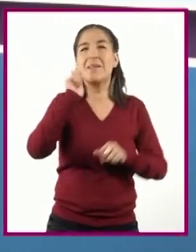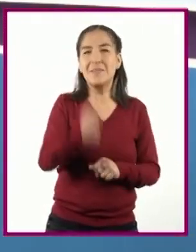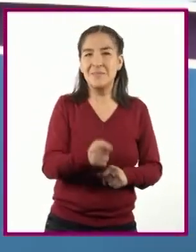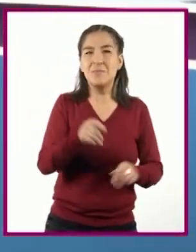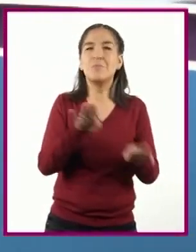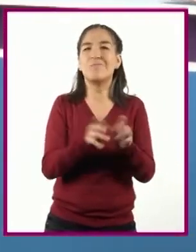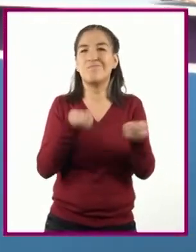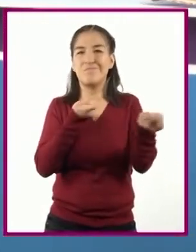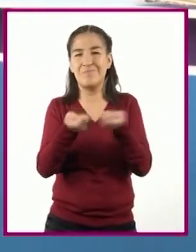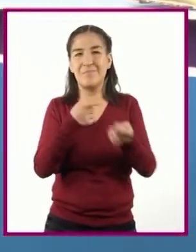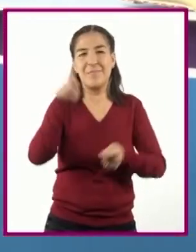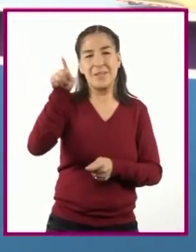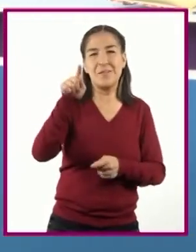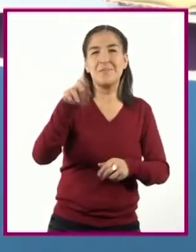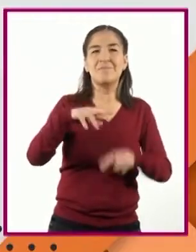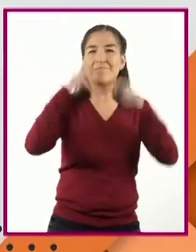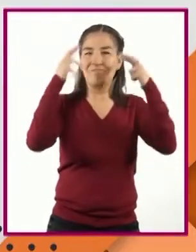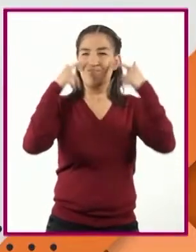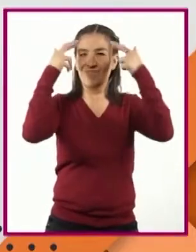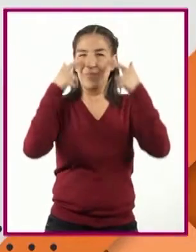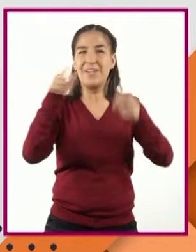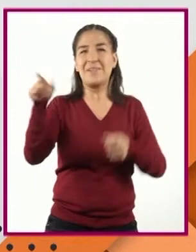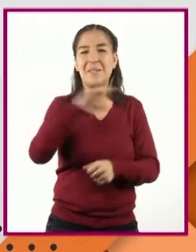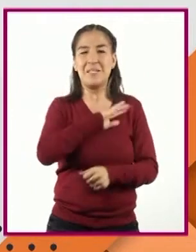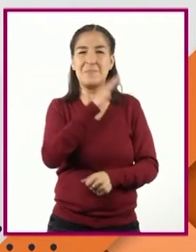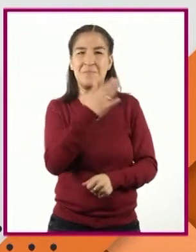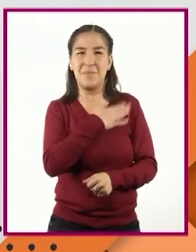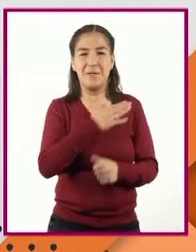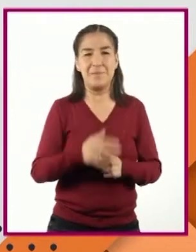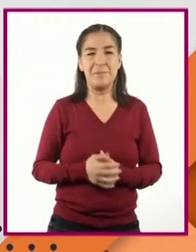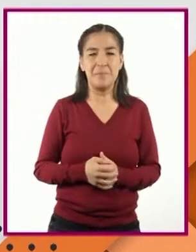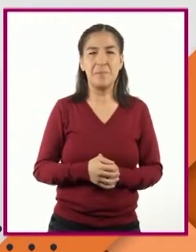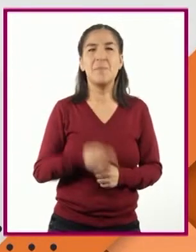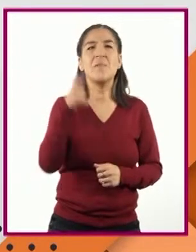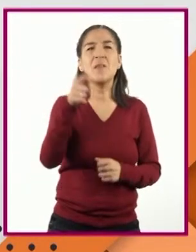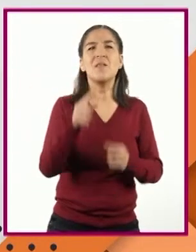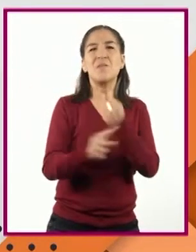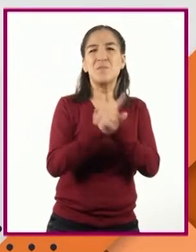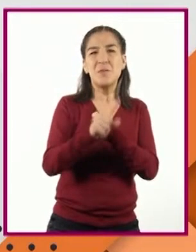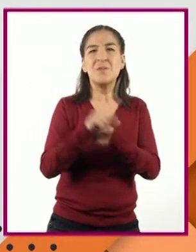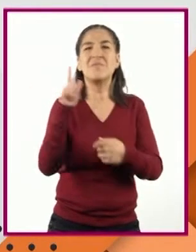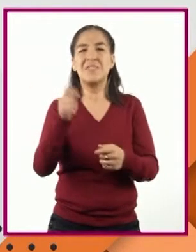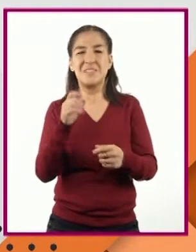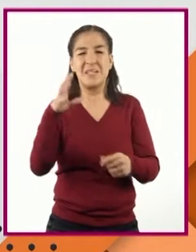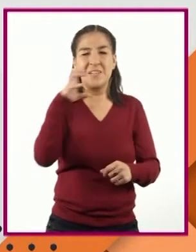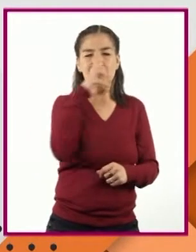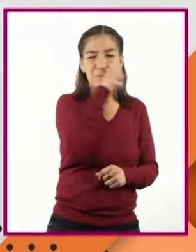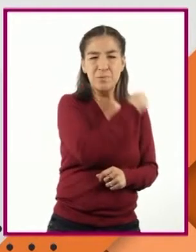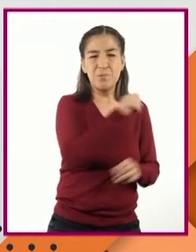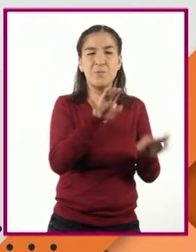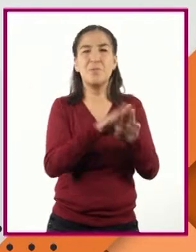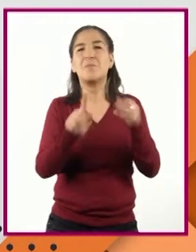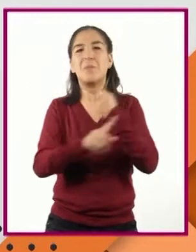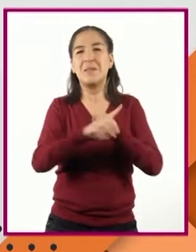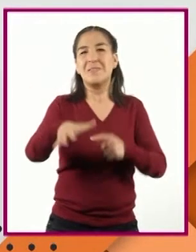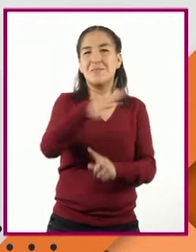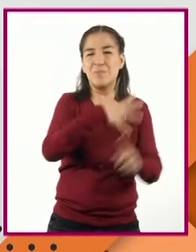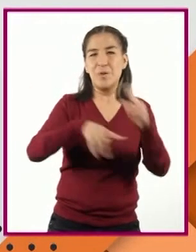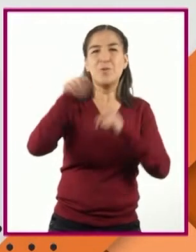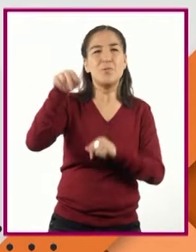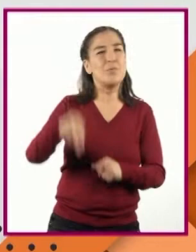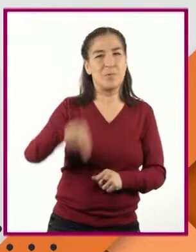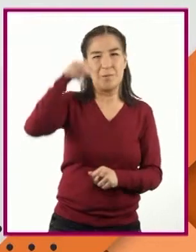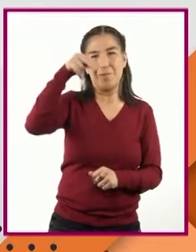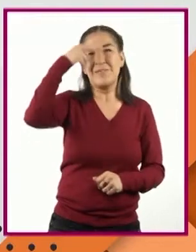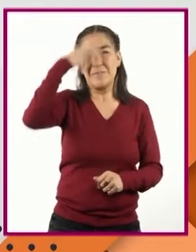el control de la corona española. Las condiciones climáticas fueron barreras naturales para el poblamiento del norte de